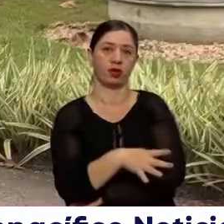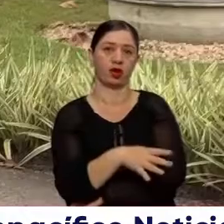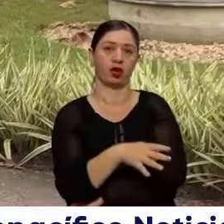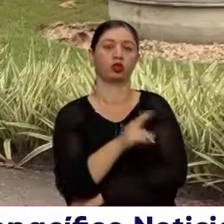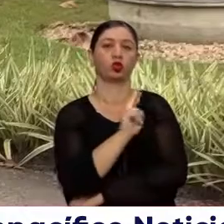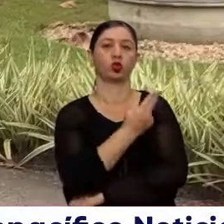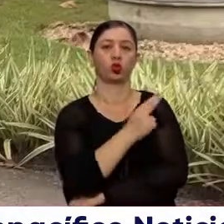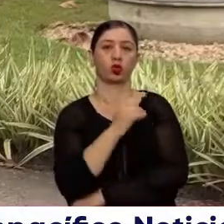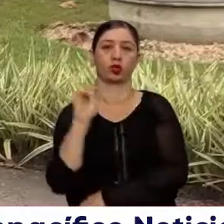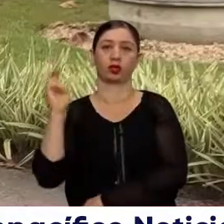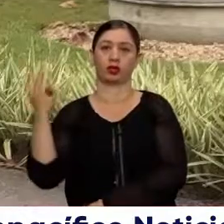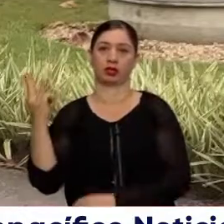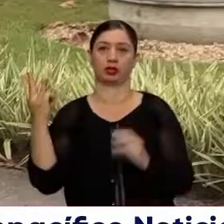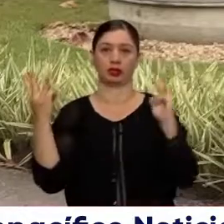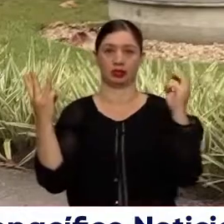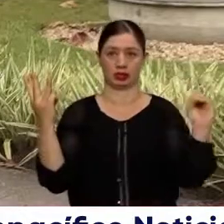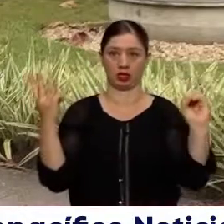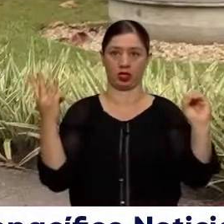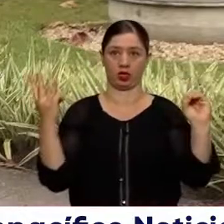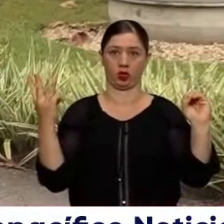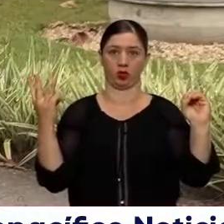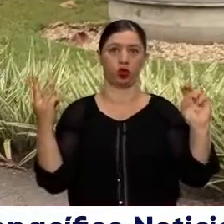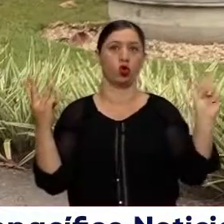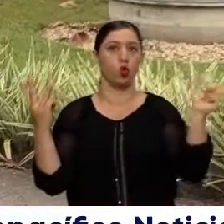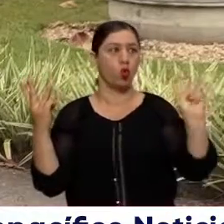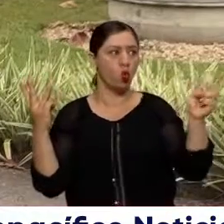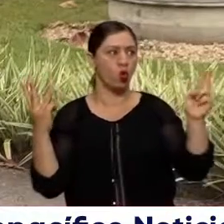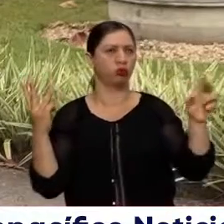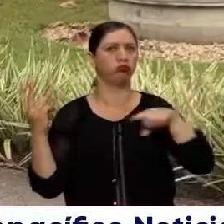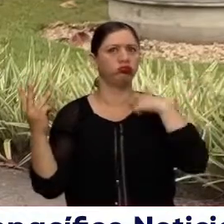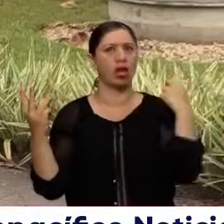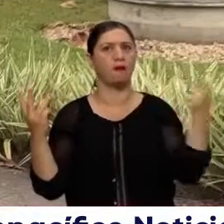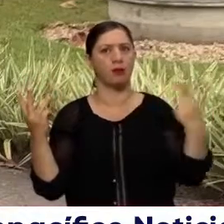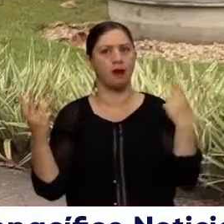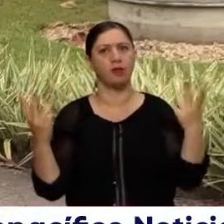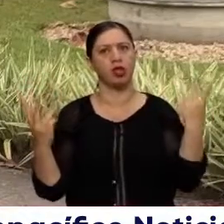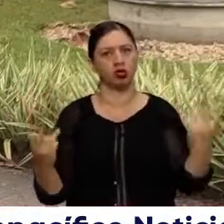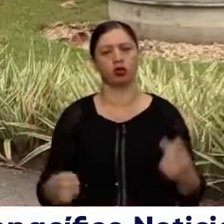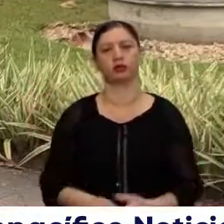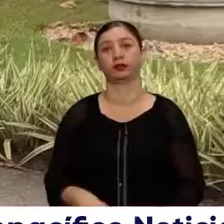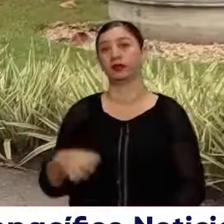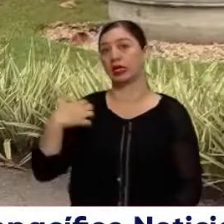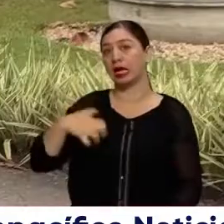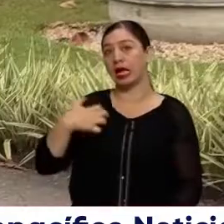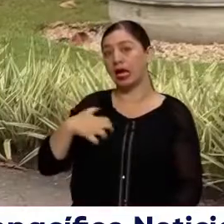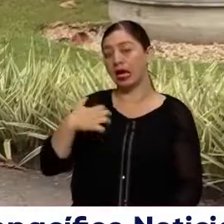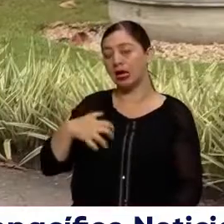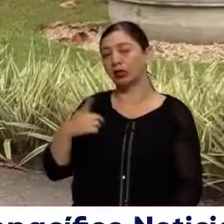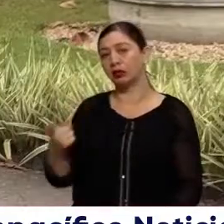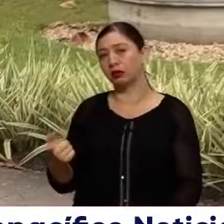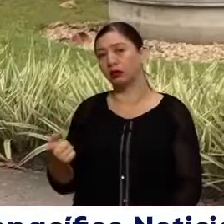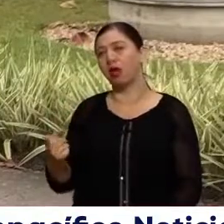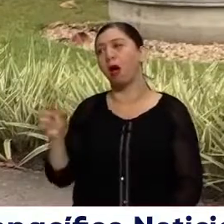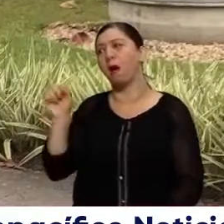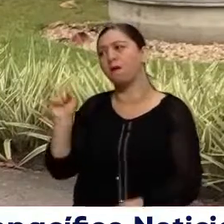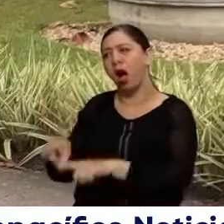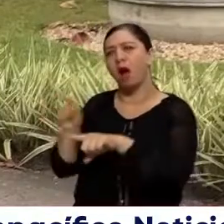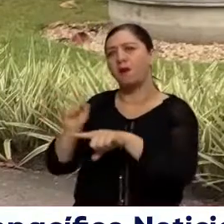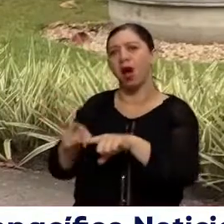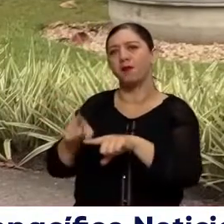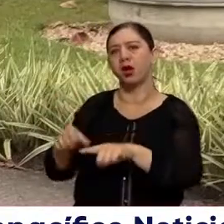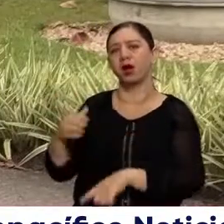a Uruguay, las uruguayas, segunda derrota consecutiva, y Argentina se repuso de la goleada que le propició